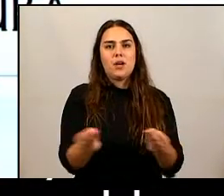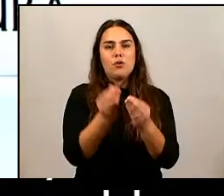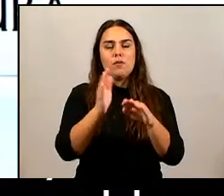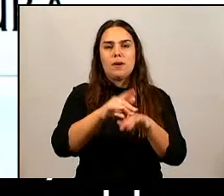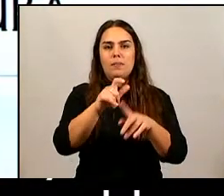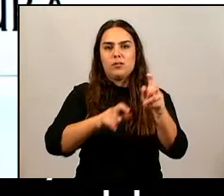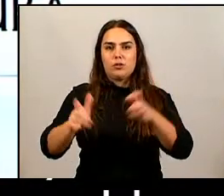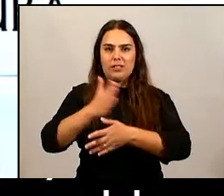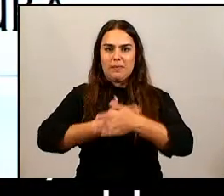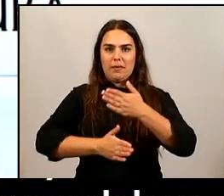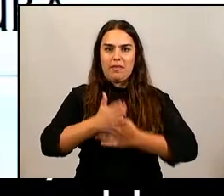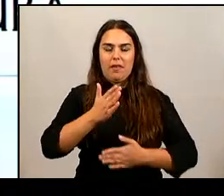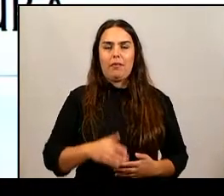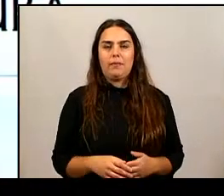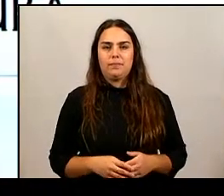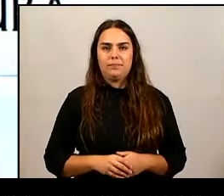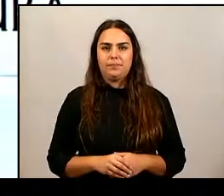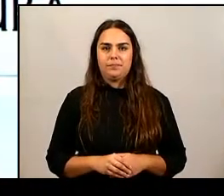con discapacidad.